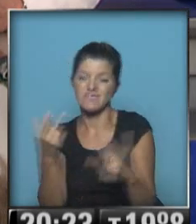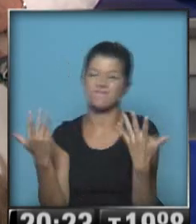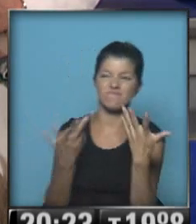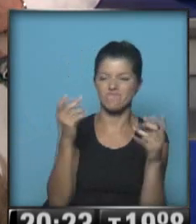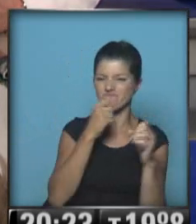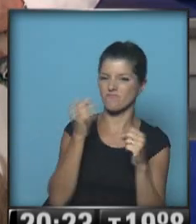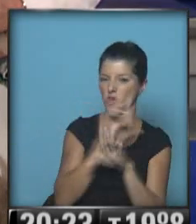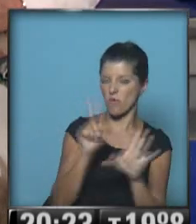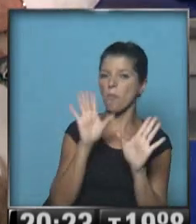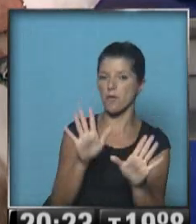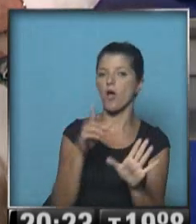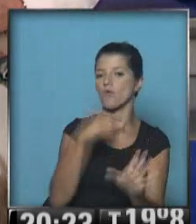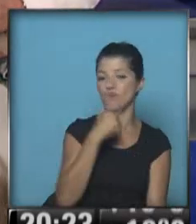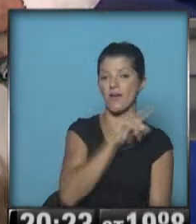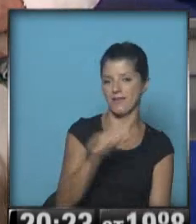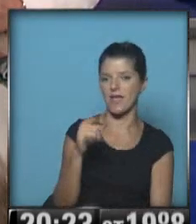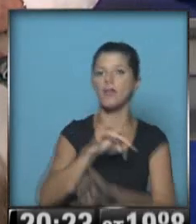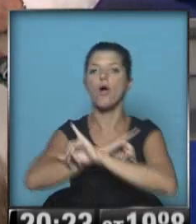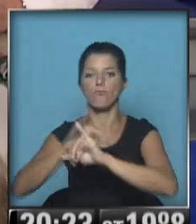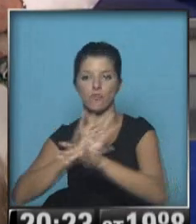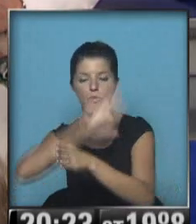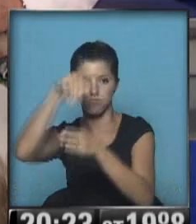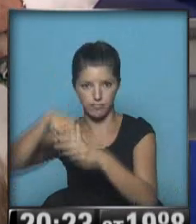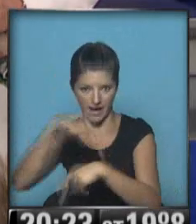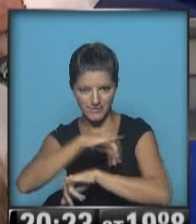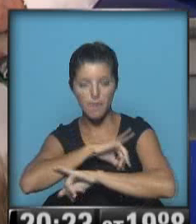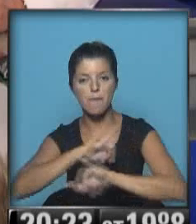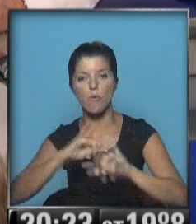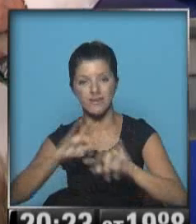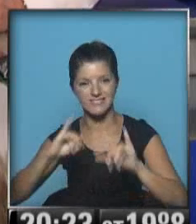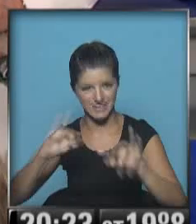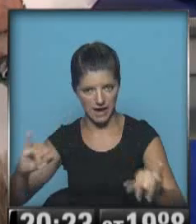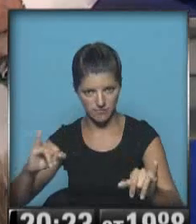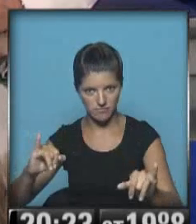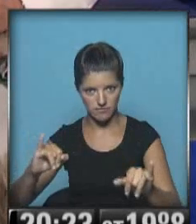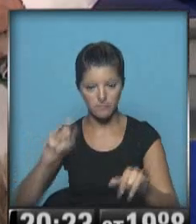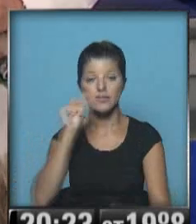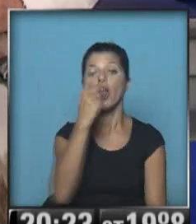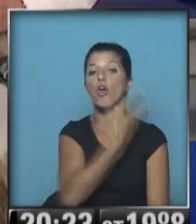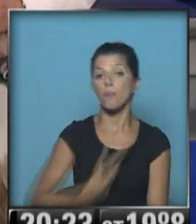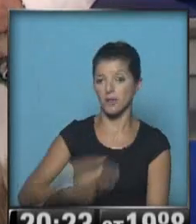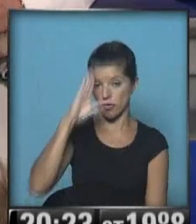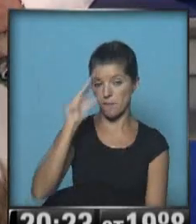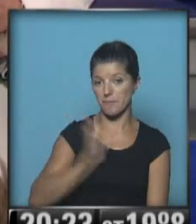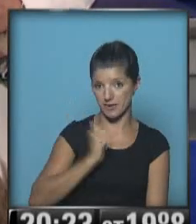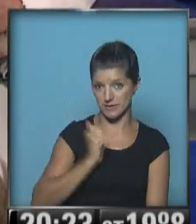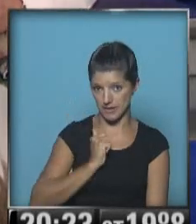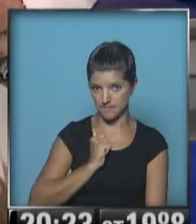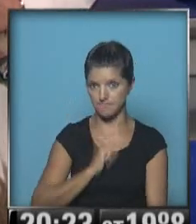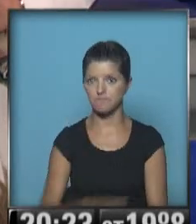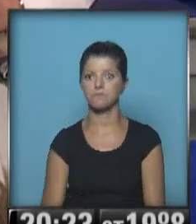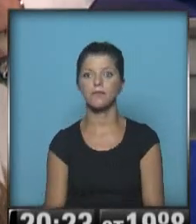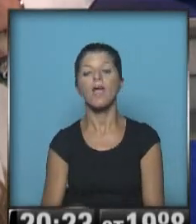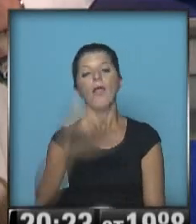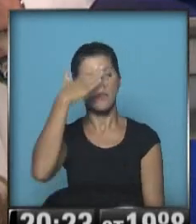querían justamente que formara parte de esta publicidad este marketing de la dictadura de la Argentina hacia el exterior